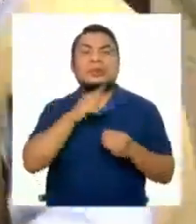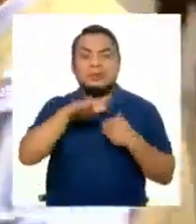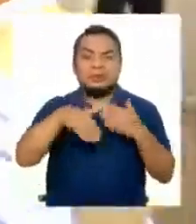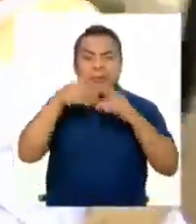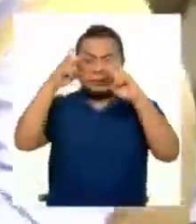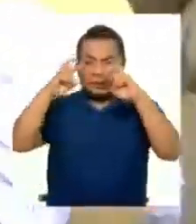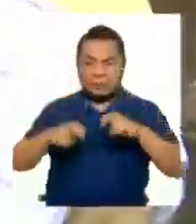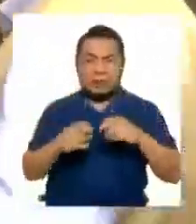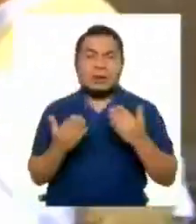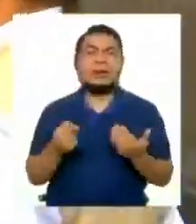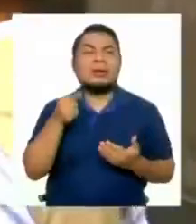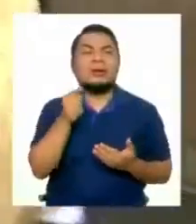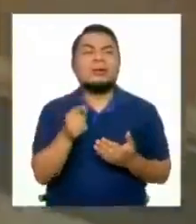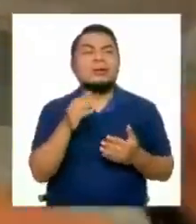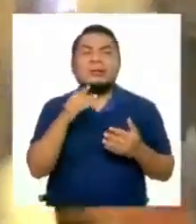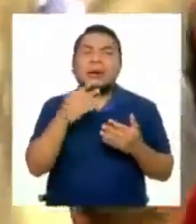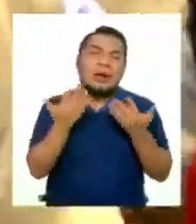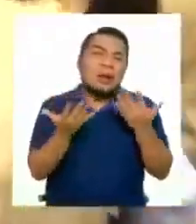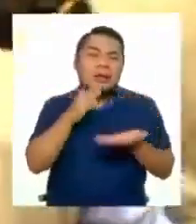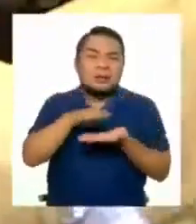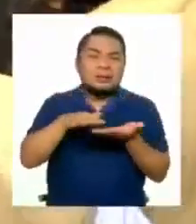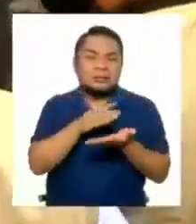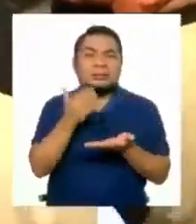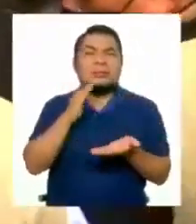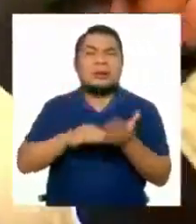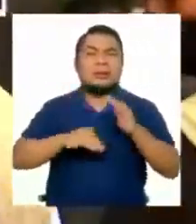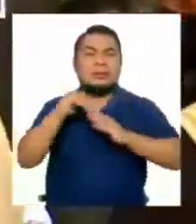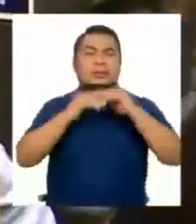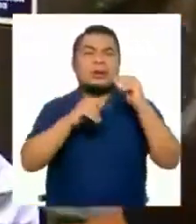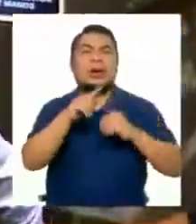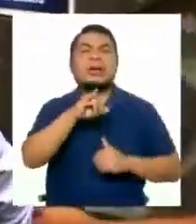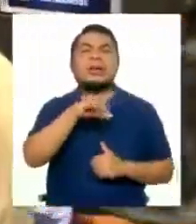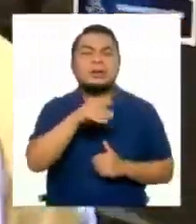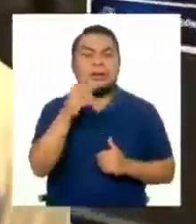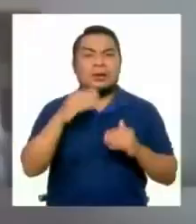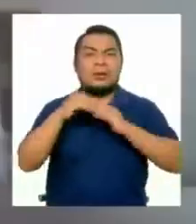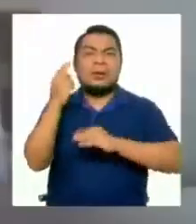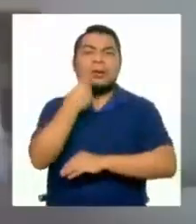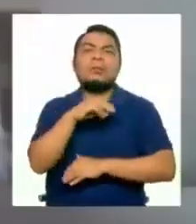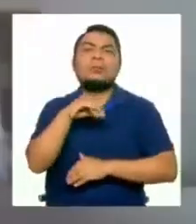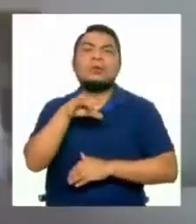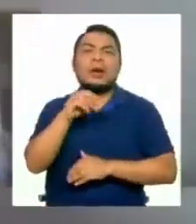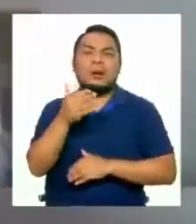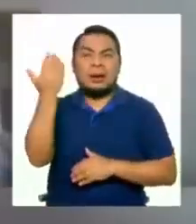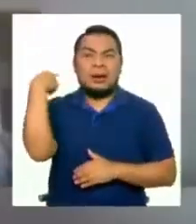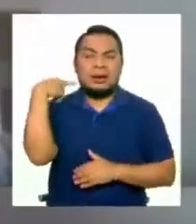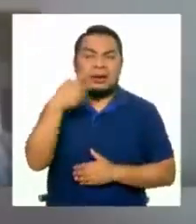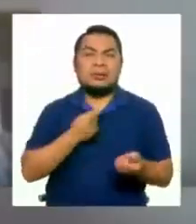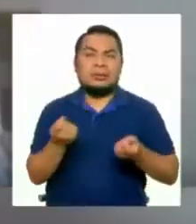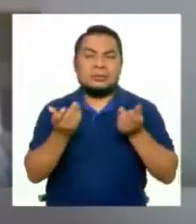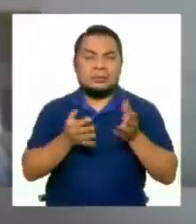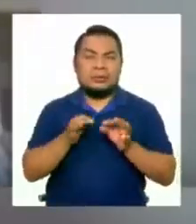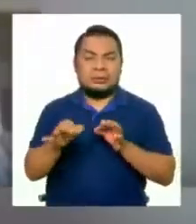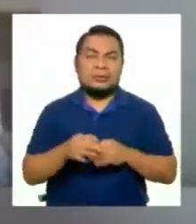de la investigación que afronta por presuntas irregularidades en las obras Lomas de Hiro y Hospital de Moquegua, cuando fue gobernador regional.